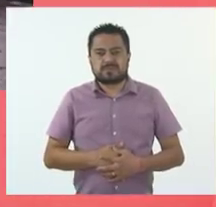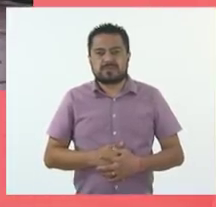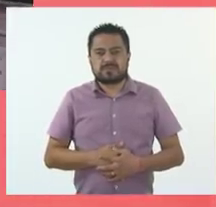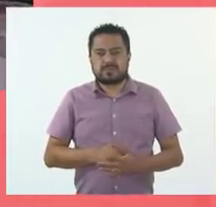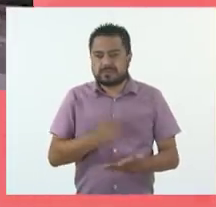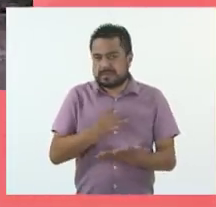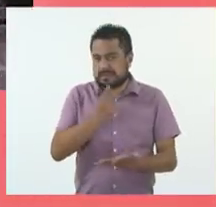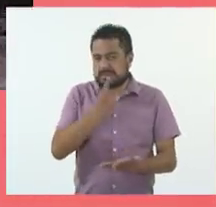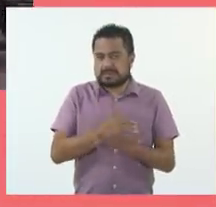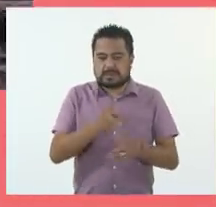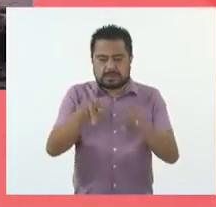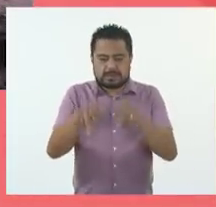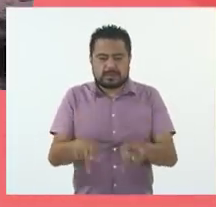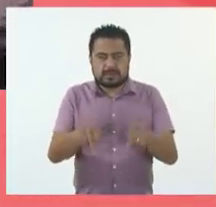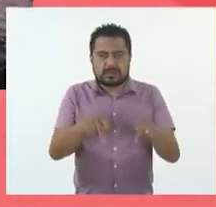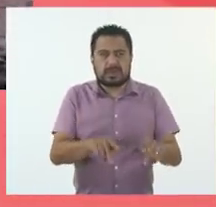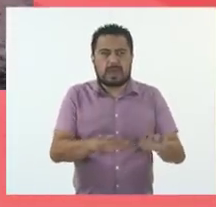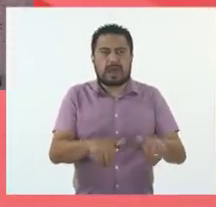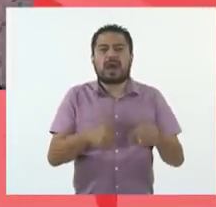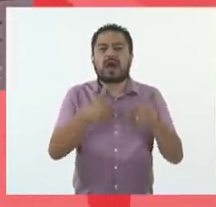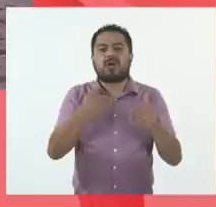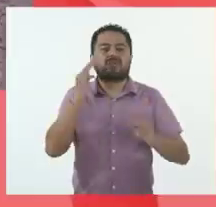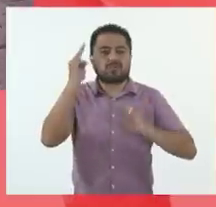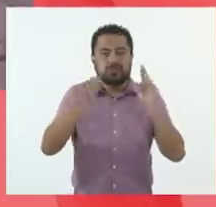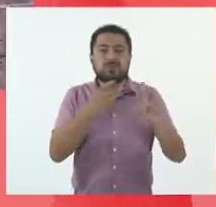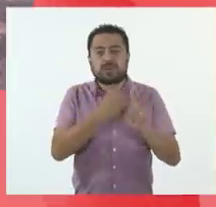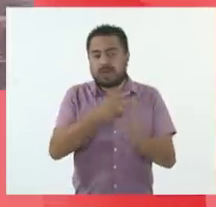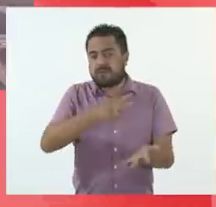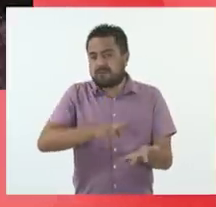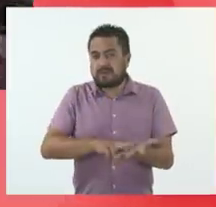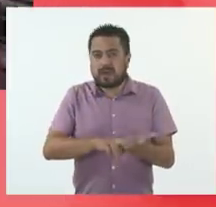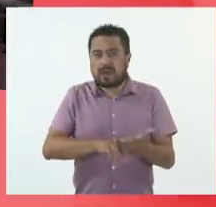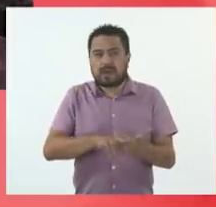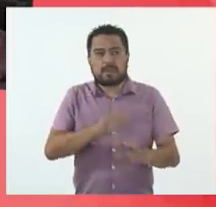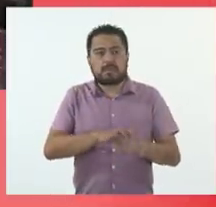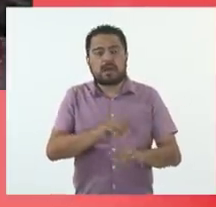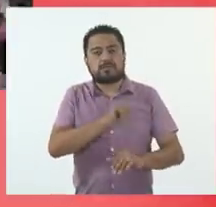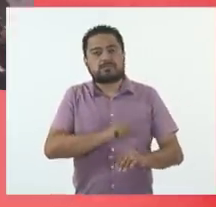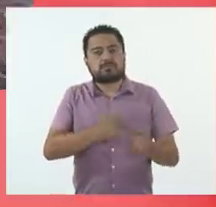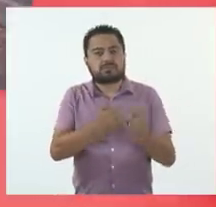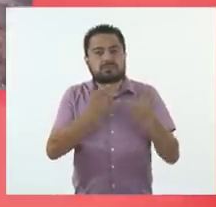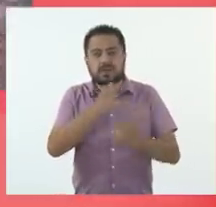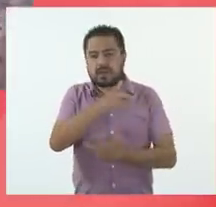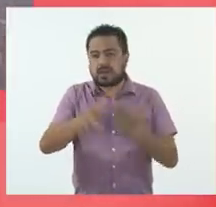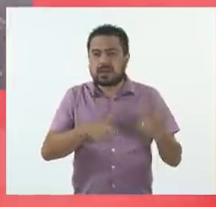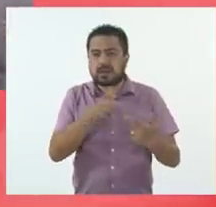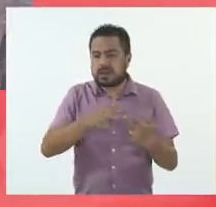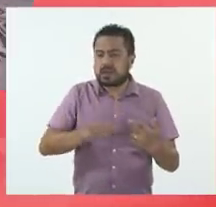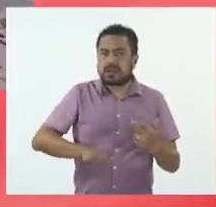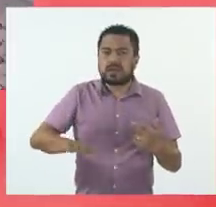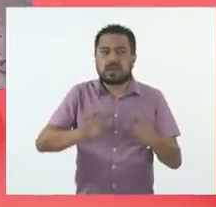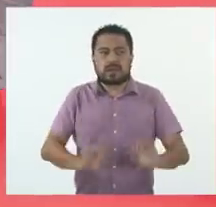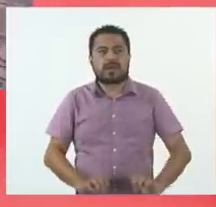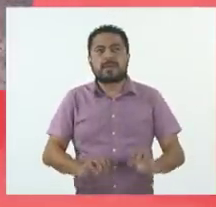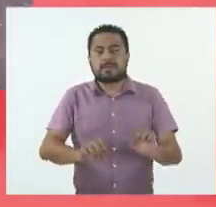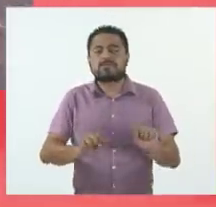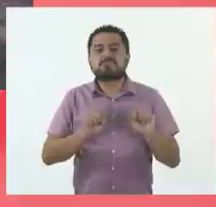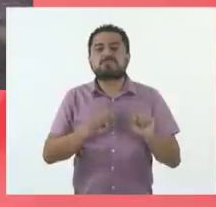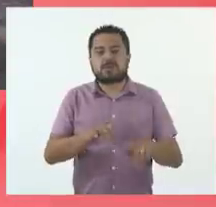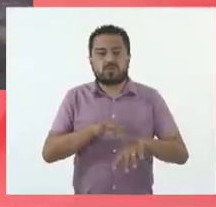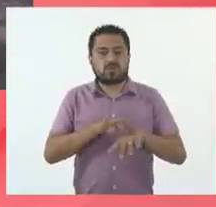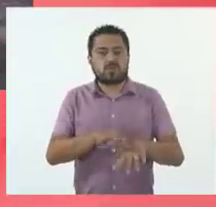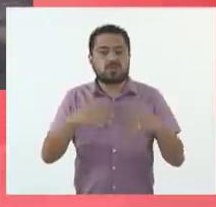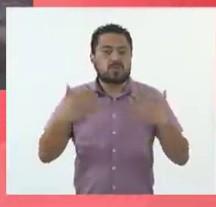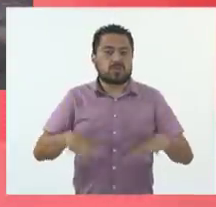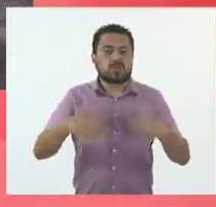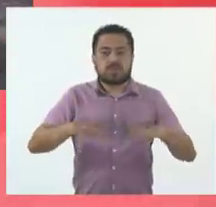No solo los entierros expuestos en este museo son valiosas evidencias del pasado de esta región. El edificio mismo ha sido testigo